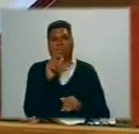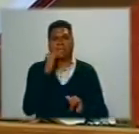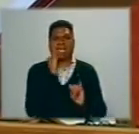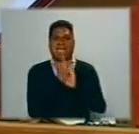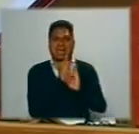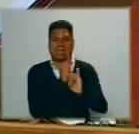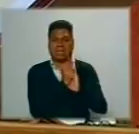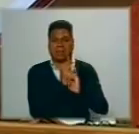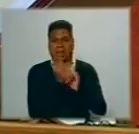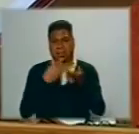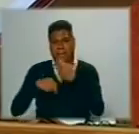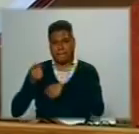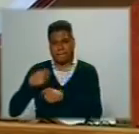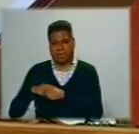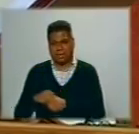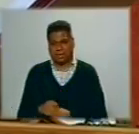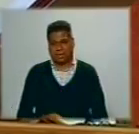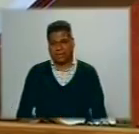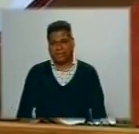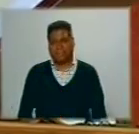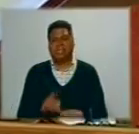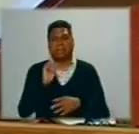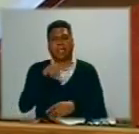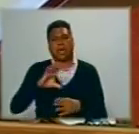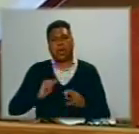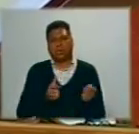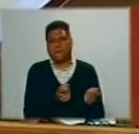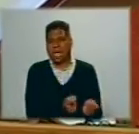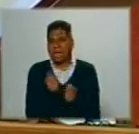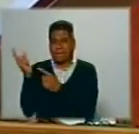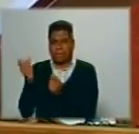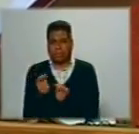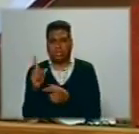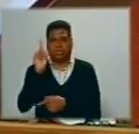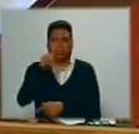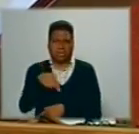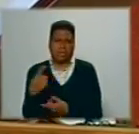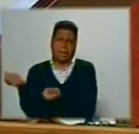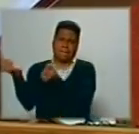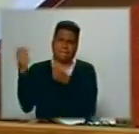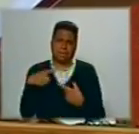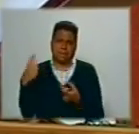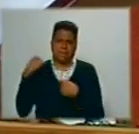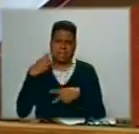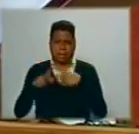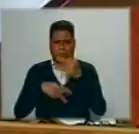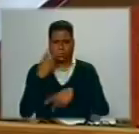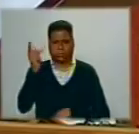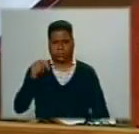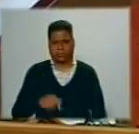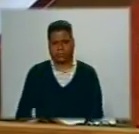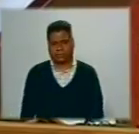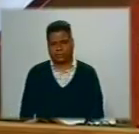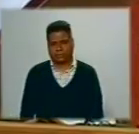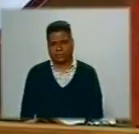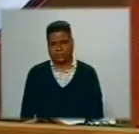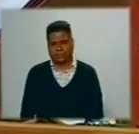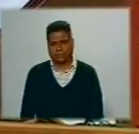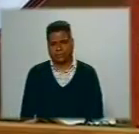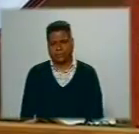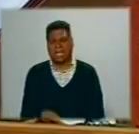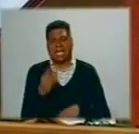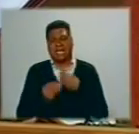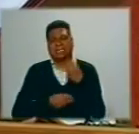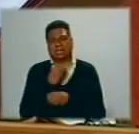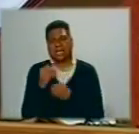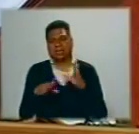lo relacionado con el régimen de importación y exportación de materia prima y de productos terminados. Se exceptúa de la aplicación